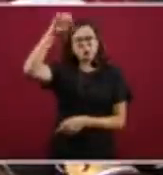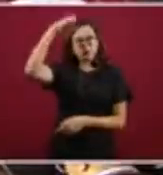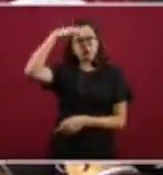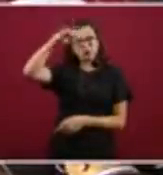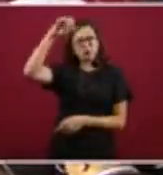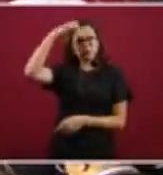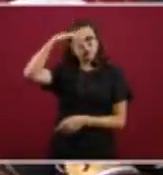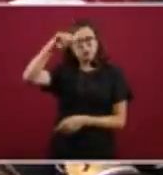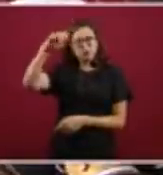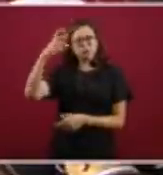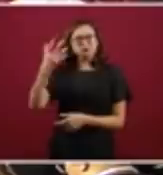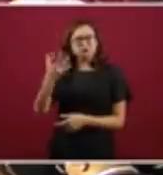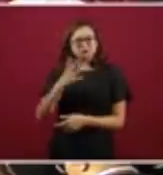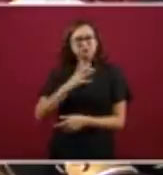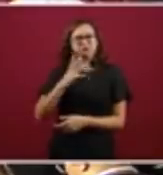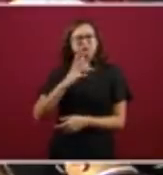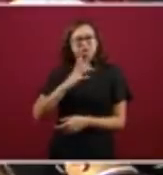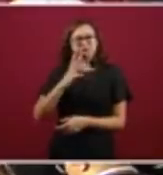Ahora